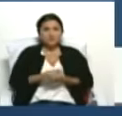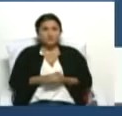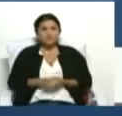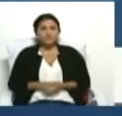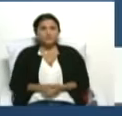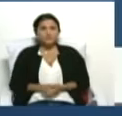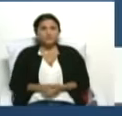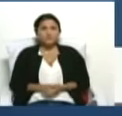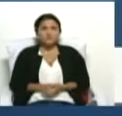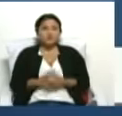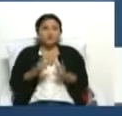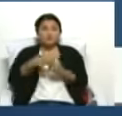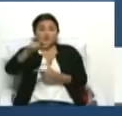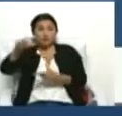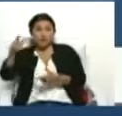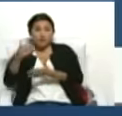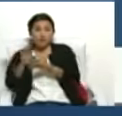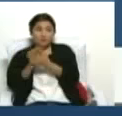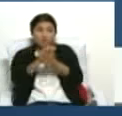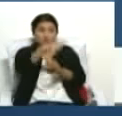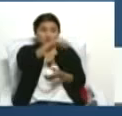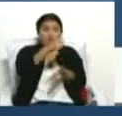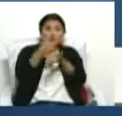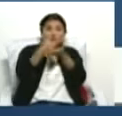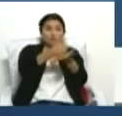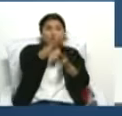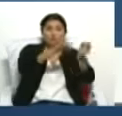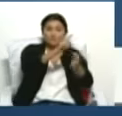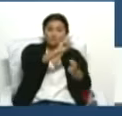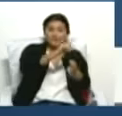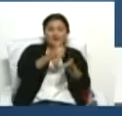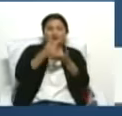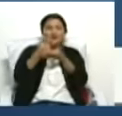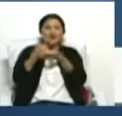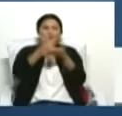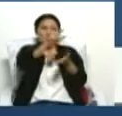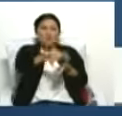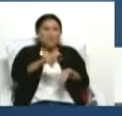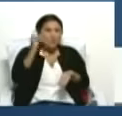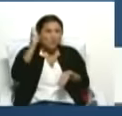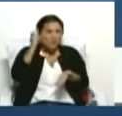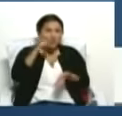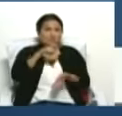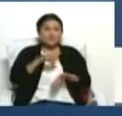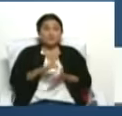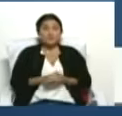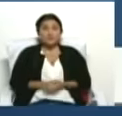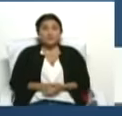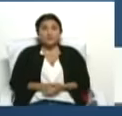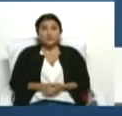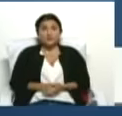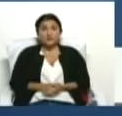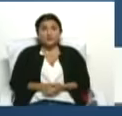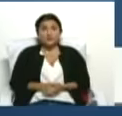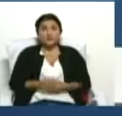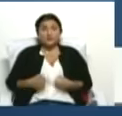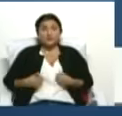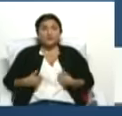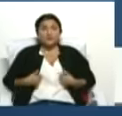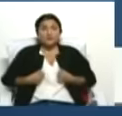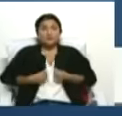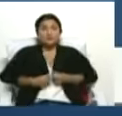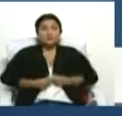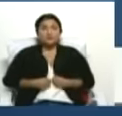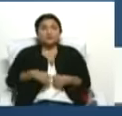vez de colaborar con la justicia, colaboraron con la persona que estaba al margen de la ley, llevándose esos